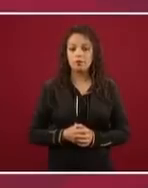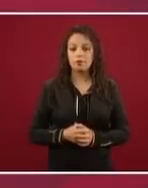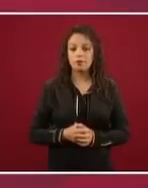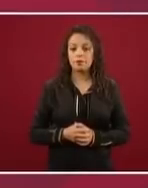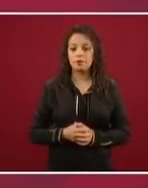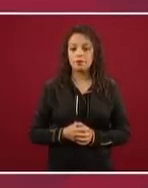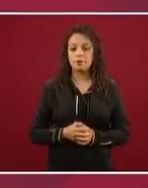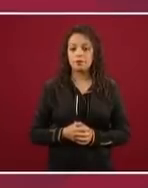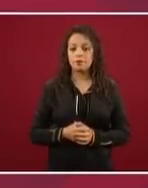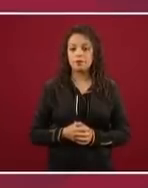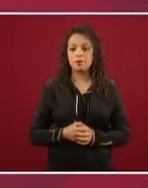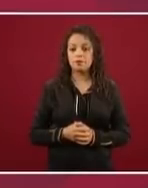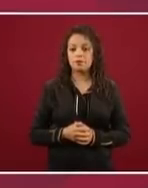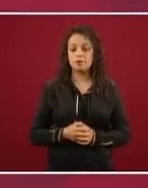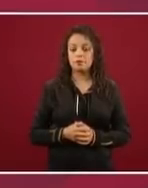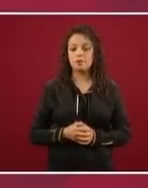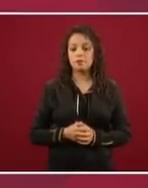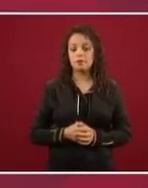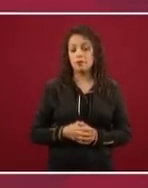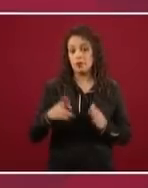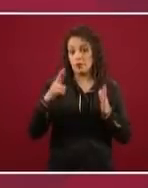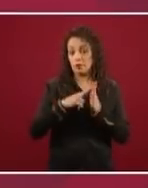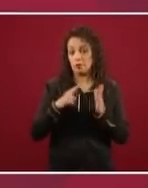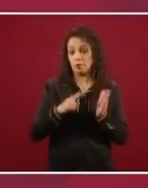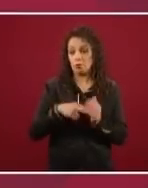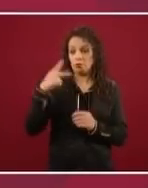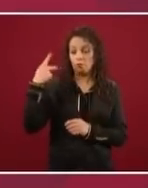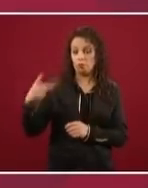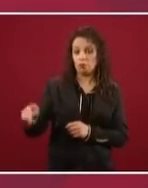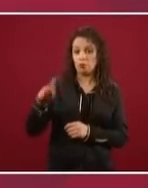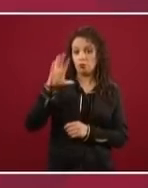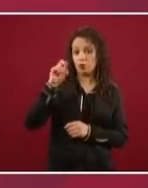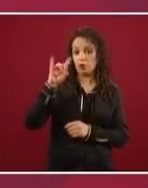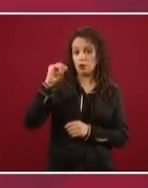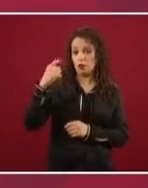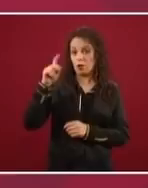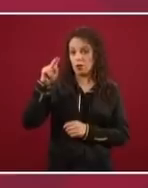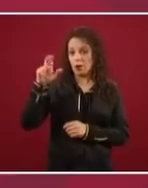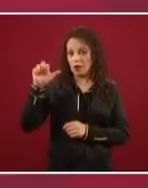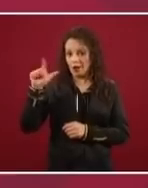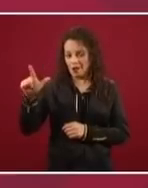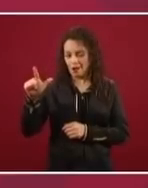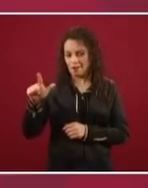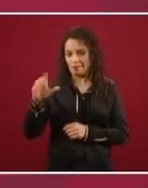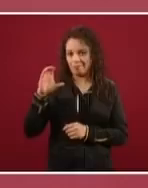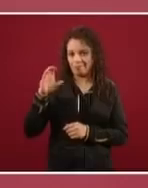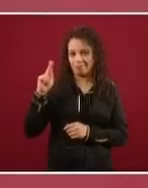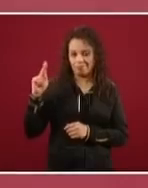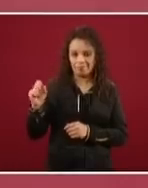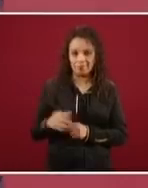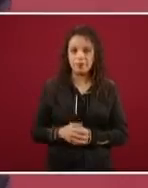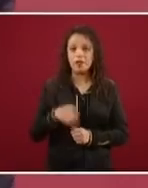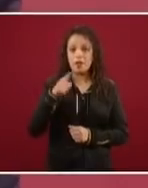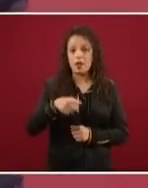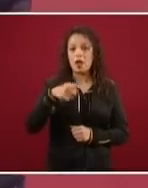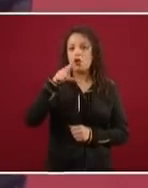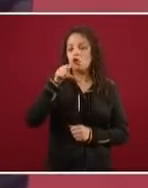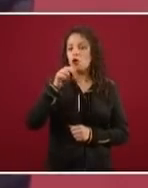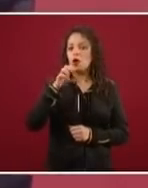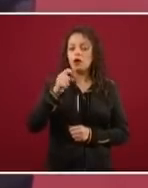y reformaron el código penal' para que la corrupción no fue ese delito